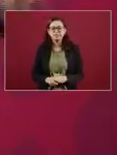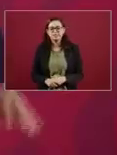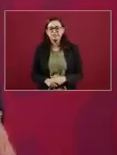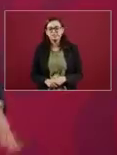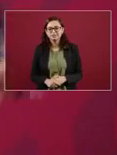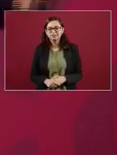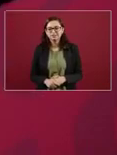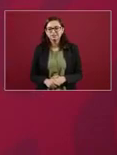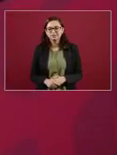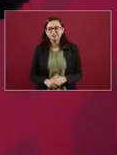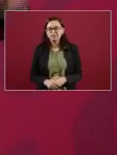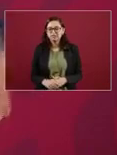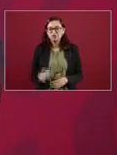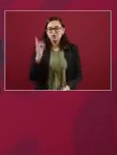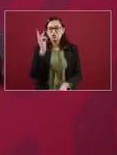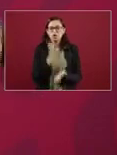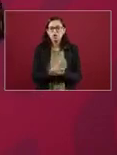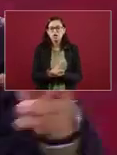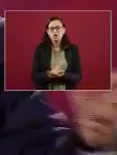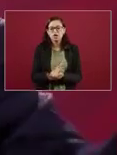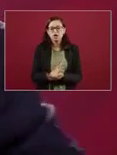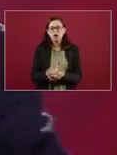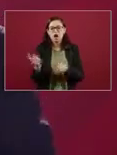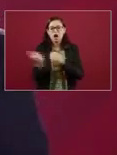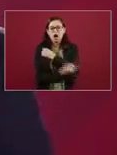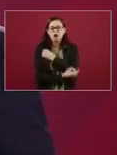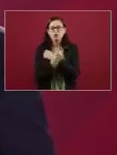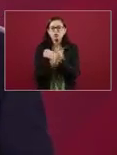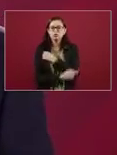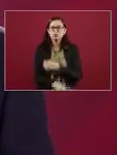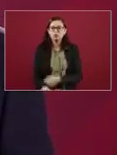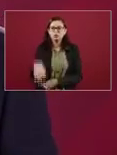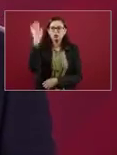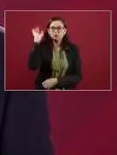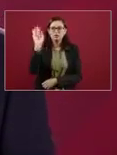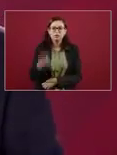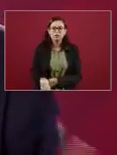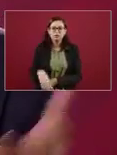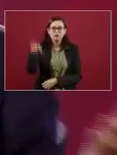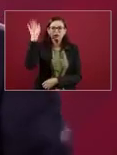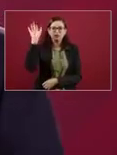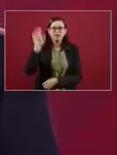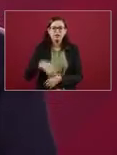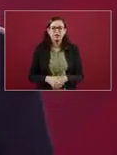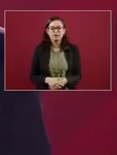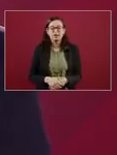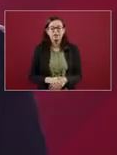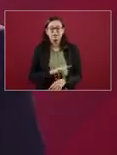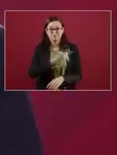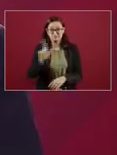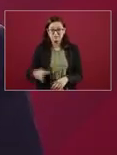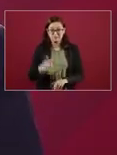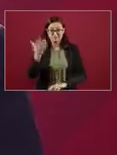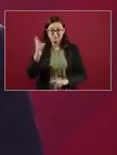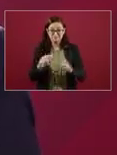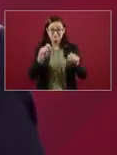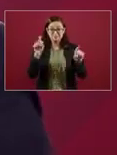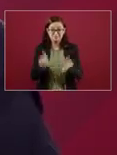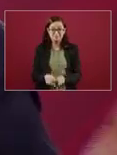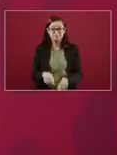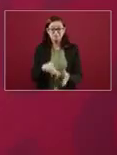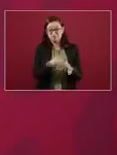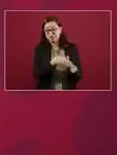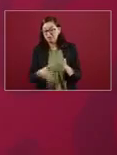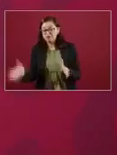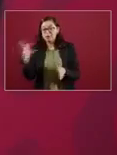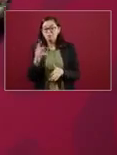Y levantaban la mano. Luego con la revolución, lo mismo con doña Porfiria, todo el